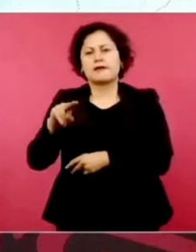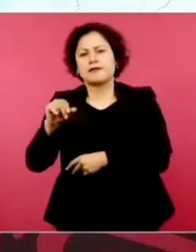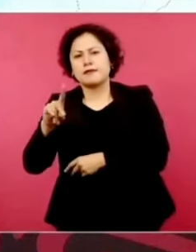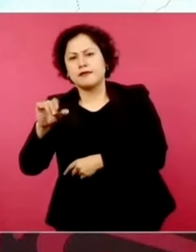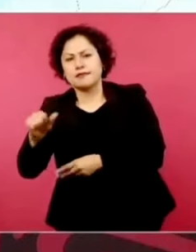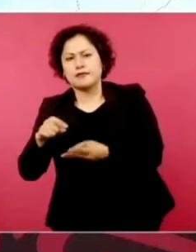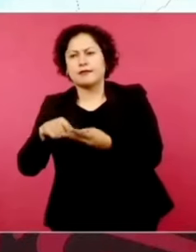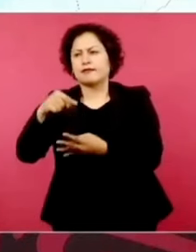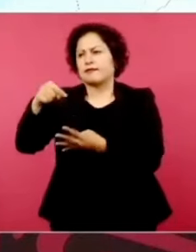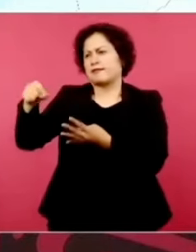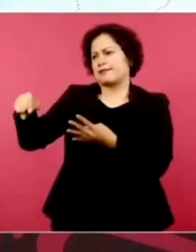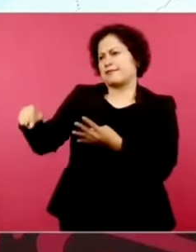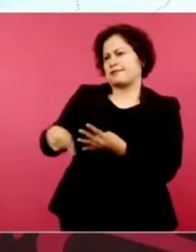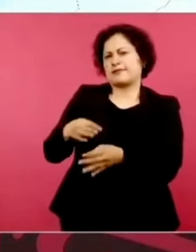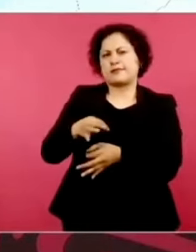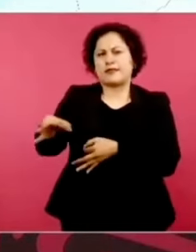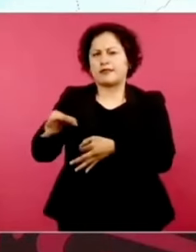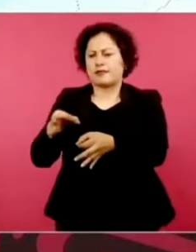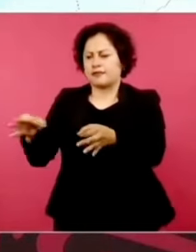Entonces,